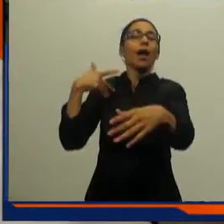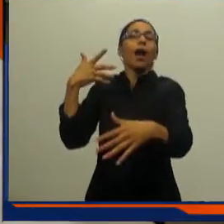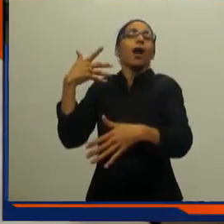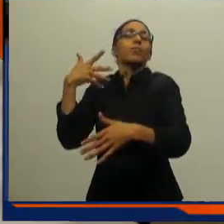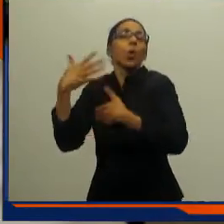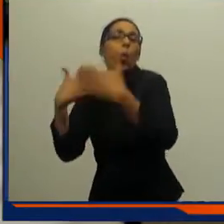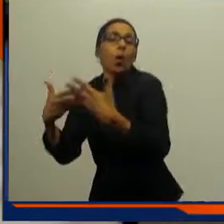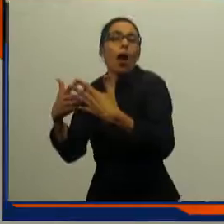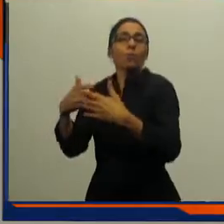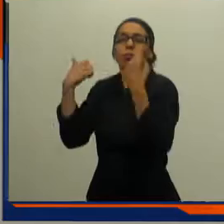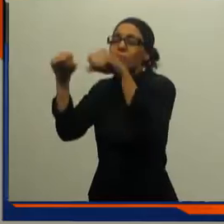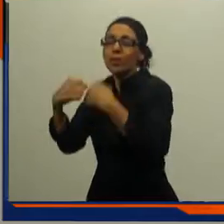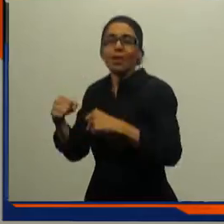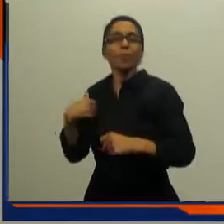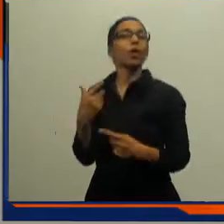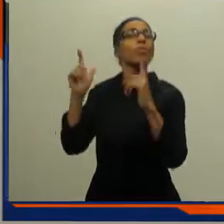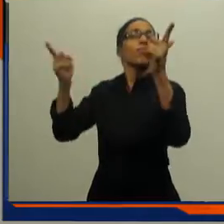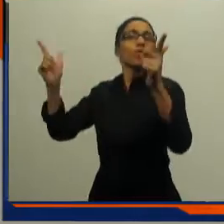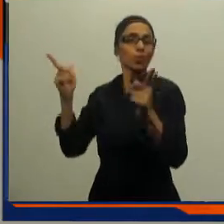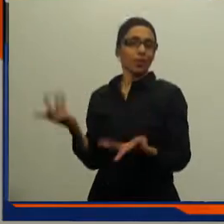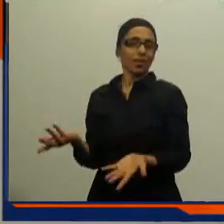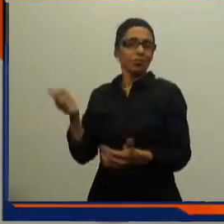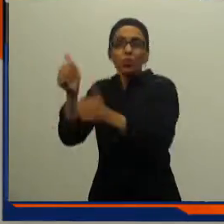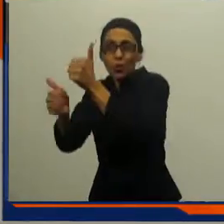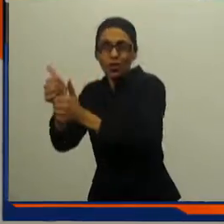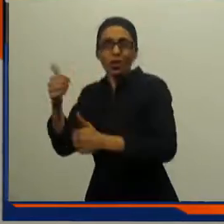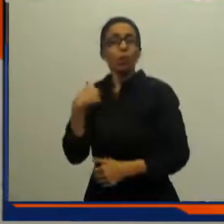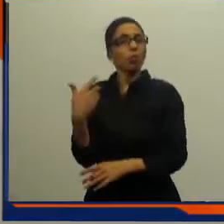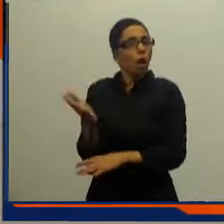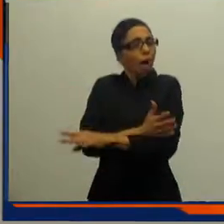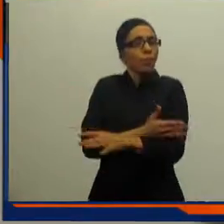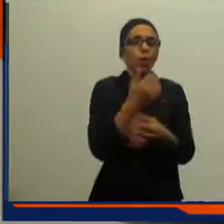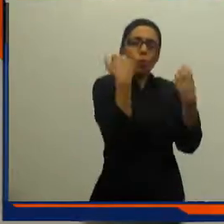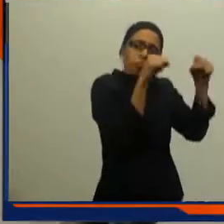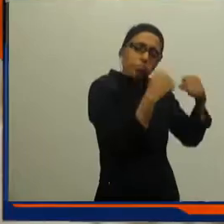y poder disfrutar de lo que es el torneo. La verdad que hicimos una muy buena preparación.